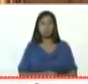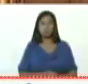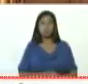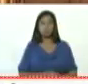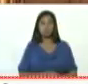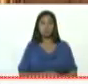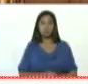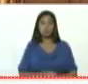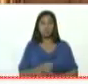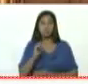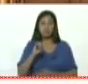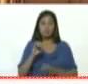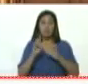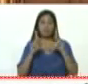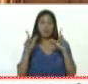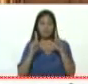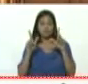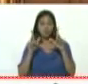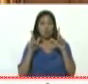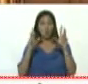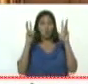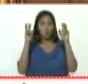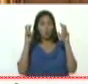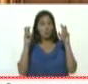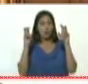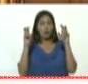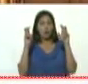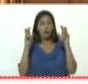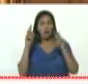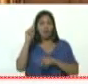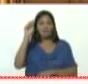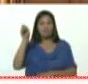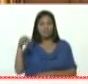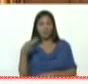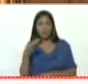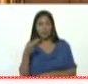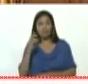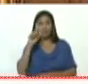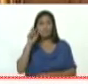La televisión moderna, Winston, Freddy,